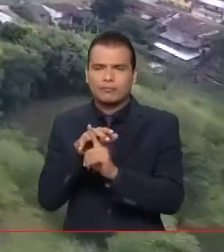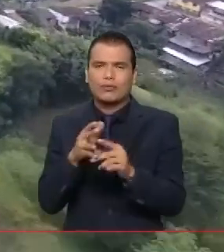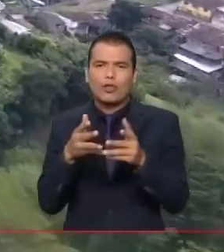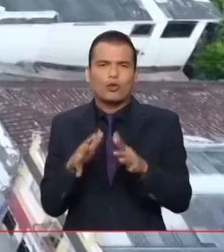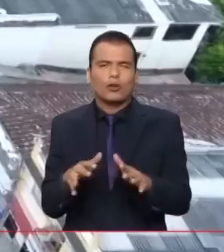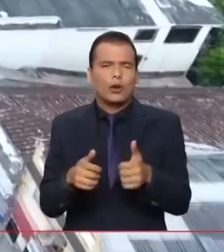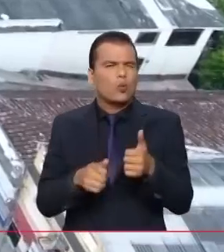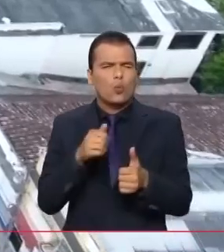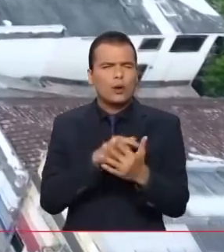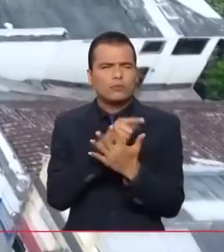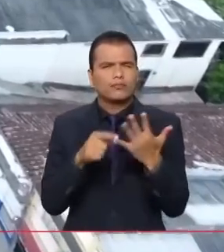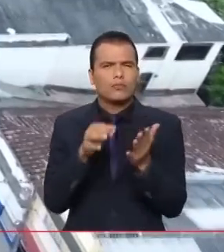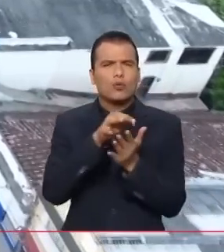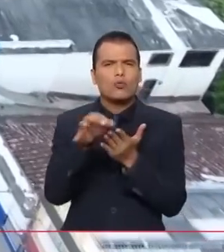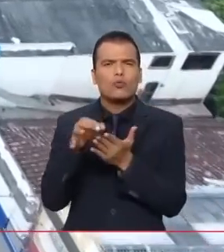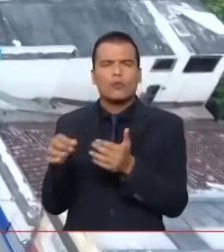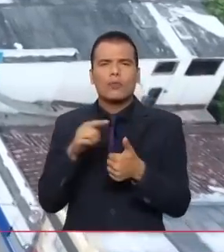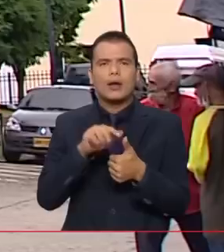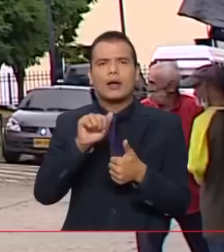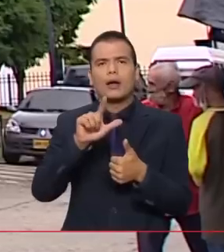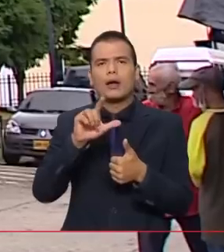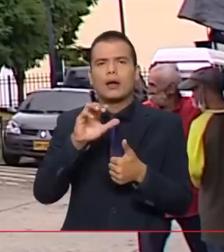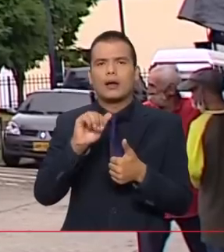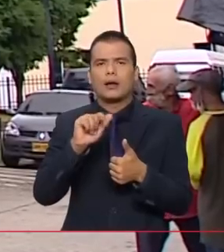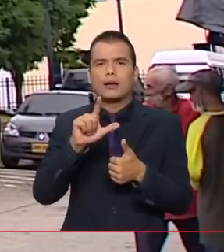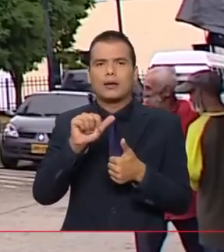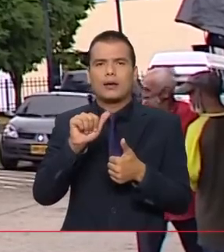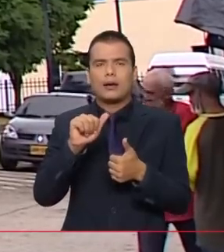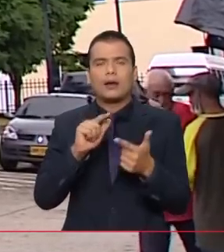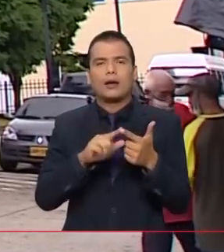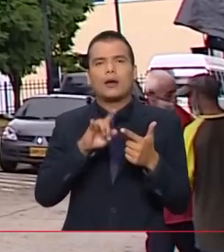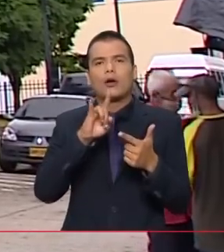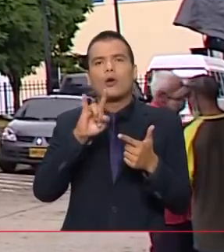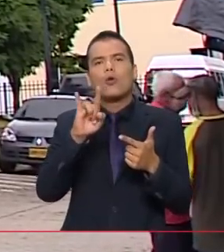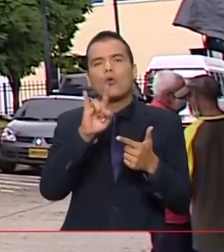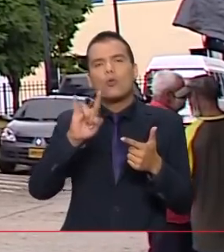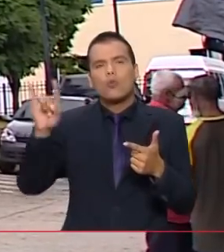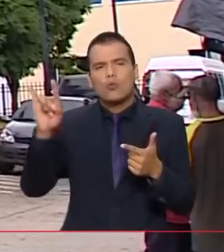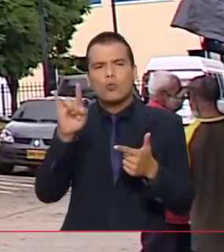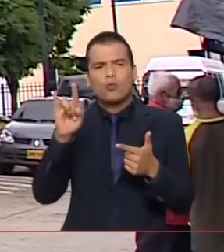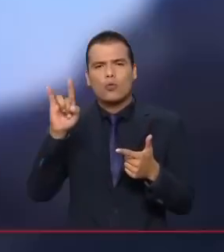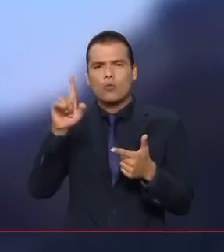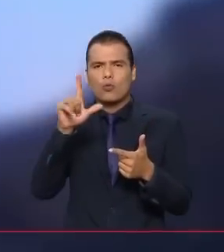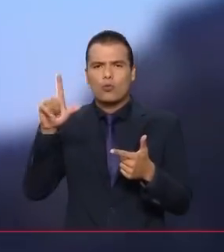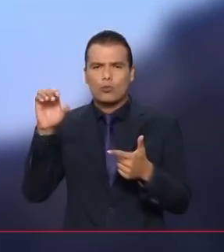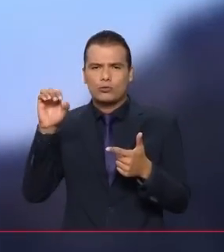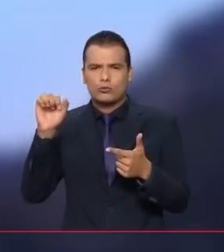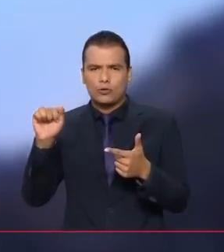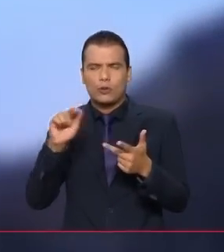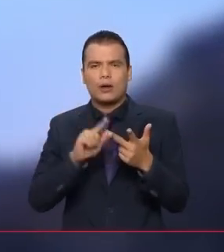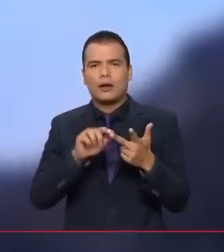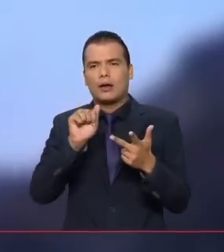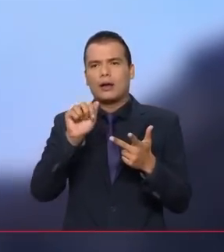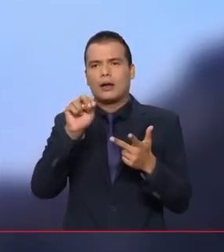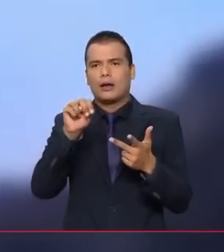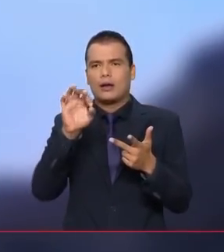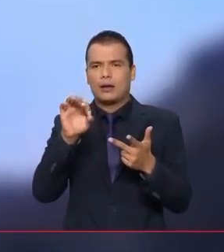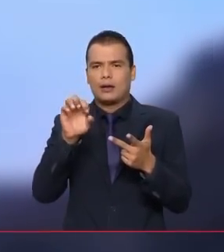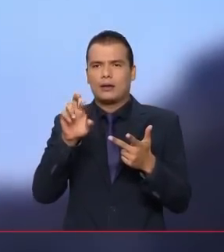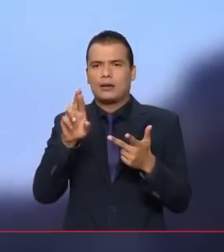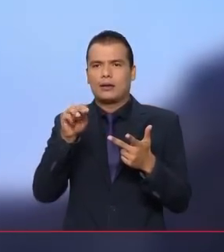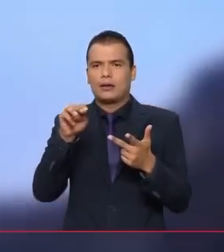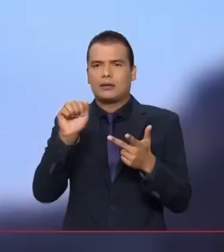Alcalá, Cartago, Ulloa, Anserma Nuevo y El Águila son las zonas del norte del departamento que hoy se encuentran en alerta amarilla por cuenta de la